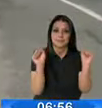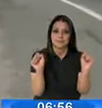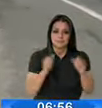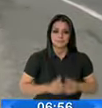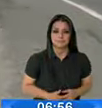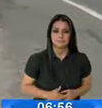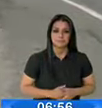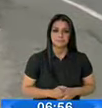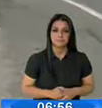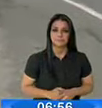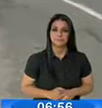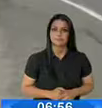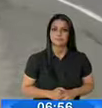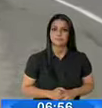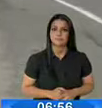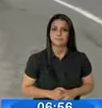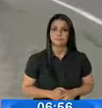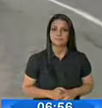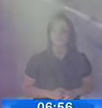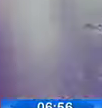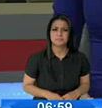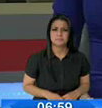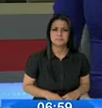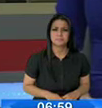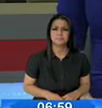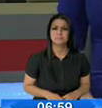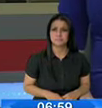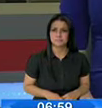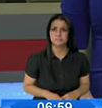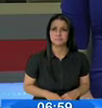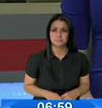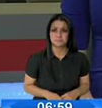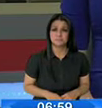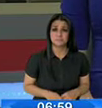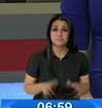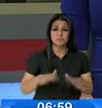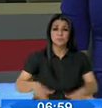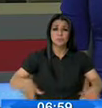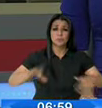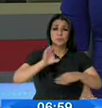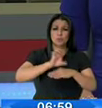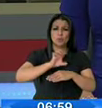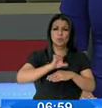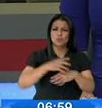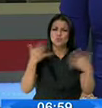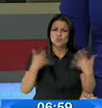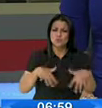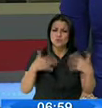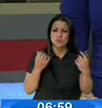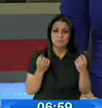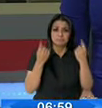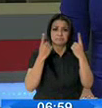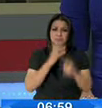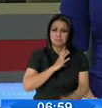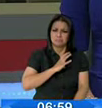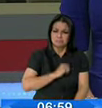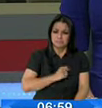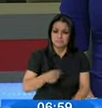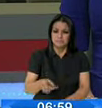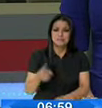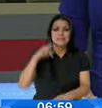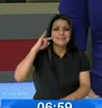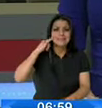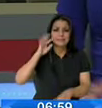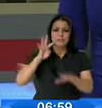Los Ríos, informó Odette Camacho. Y precisamente el país entero está consternado por la muerte de la pequeña de 9 años,